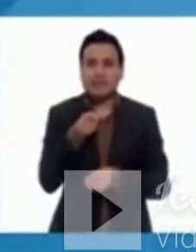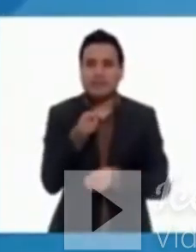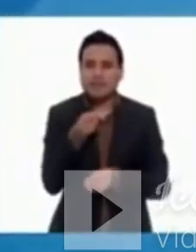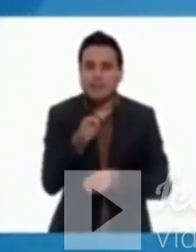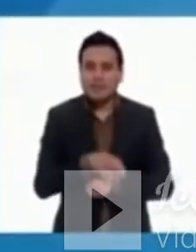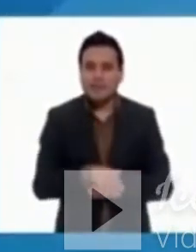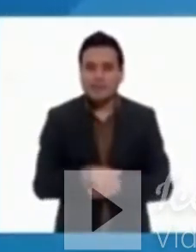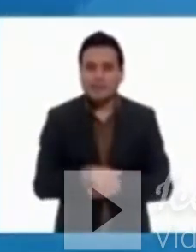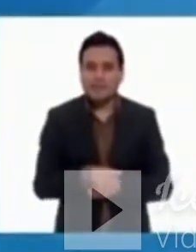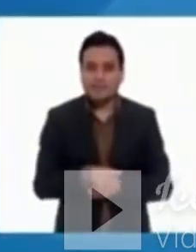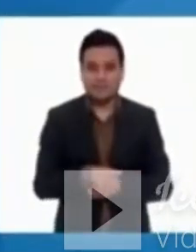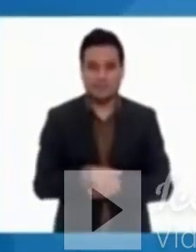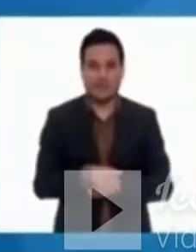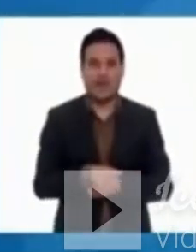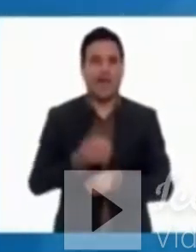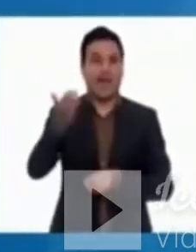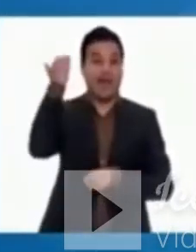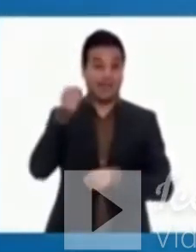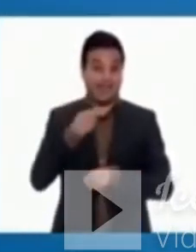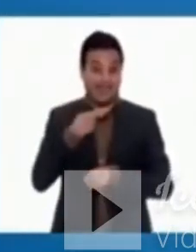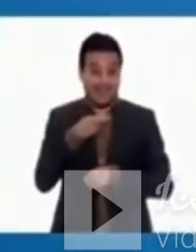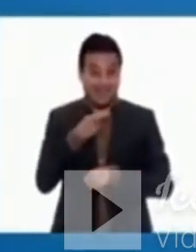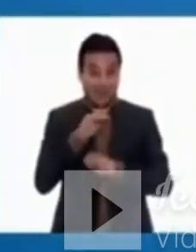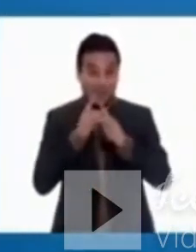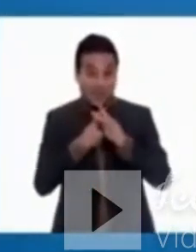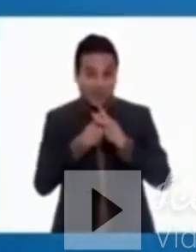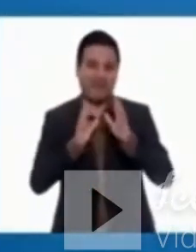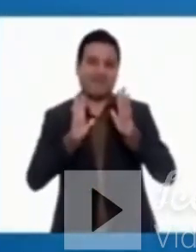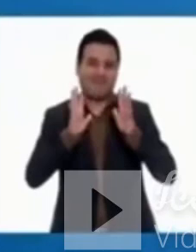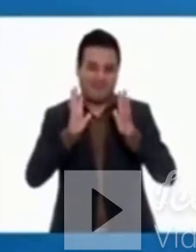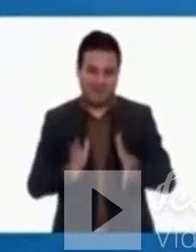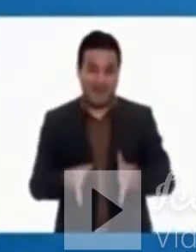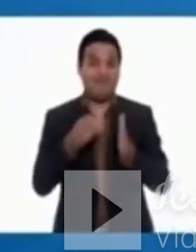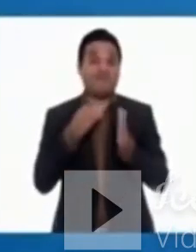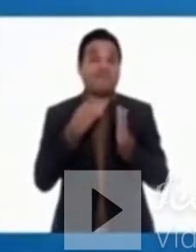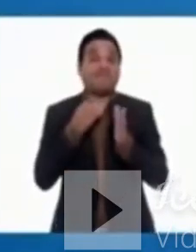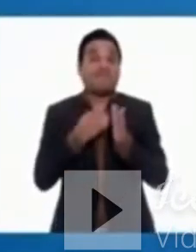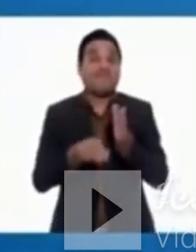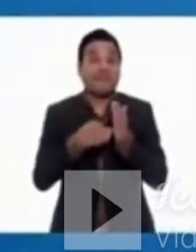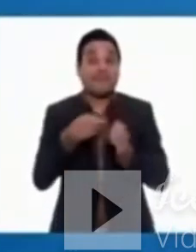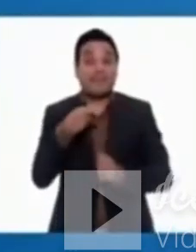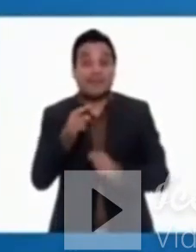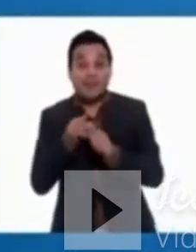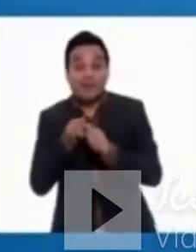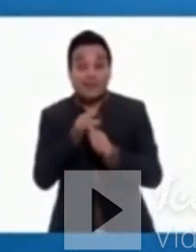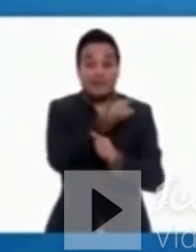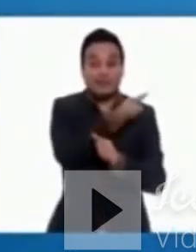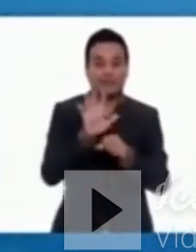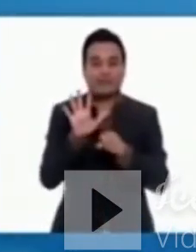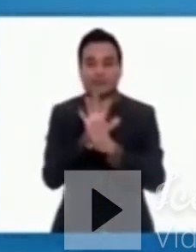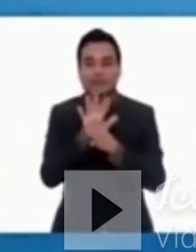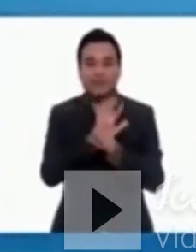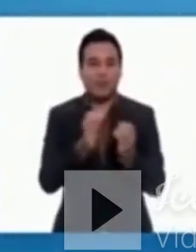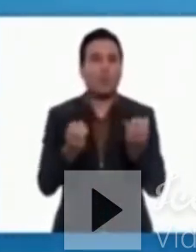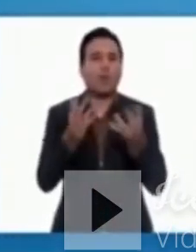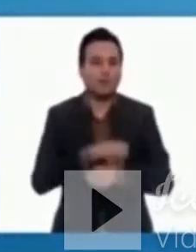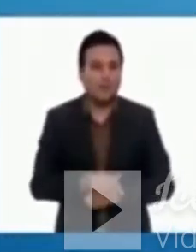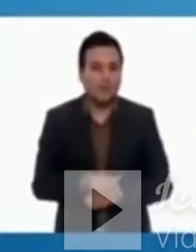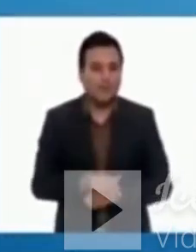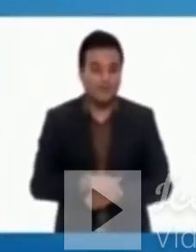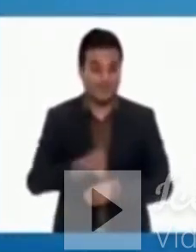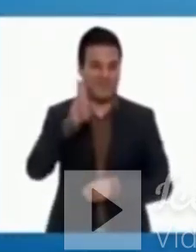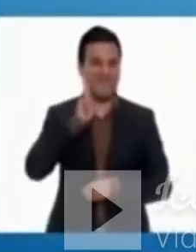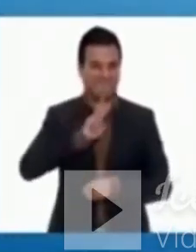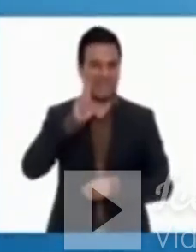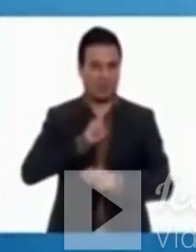podemos tomar parte de la ruta anterior y solo agregaremos los metros que faltan para llegar al cine. Si contamos a partir